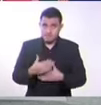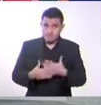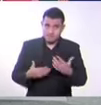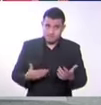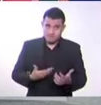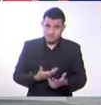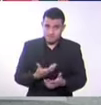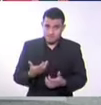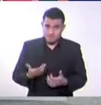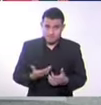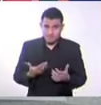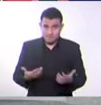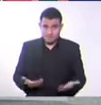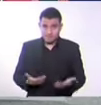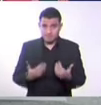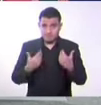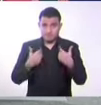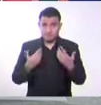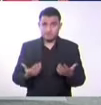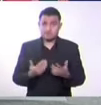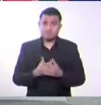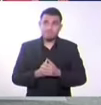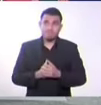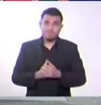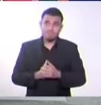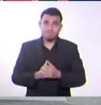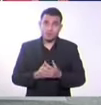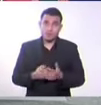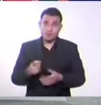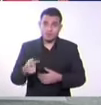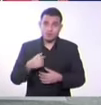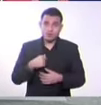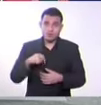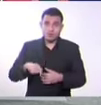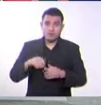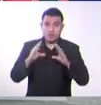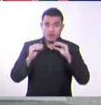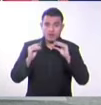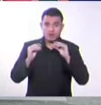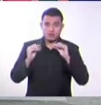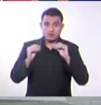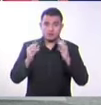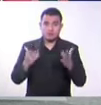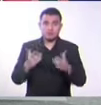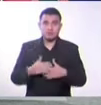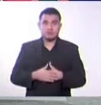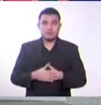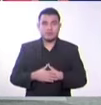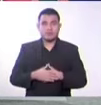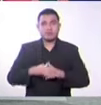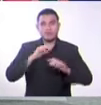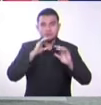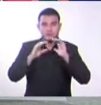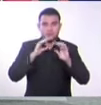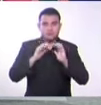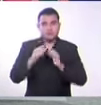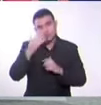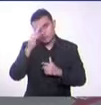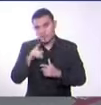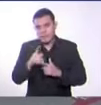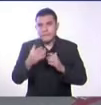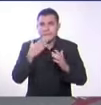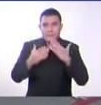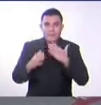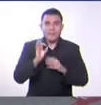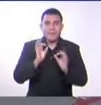nosotros tenemos como tú y yo que ahorita estamos hablando. ¿Eso es la comunicación? No sé, explícame mejor. Te explico. Sí.